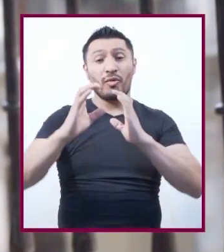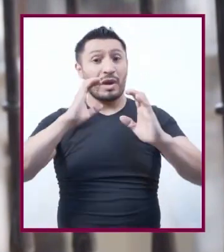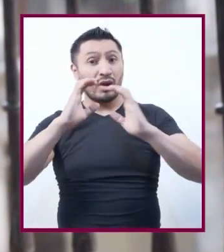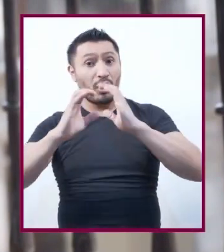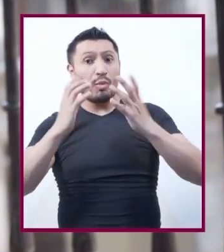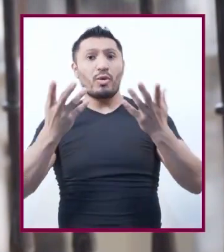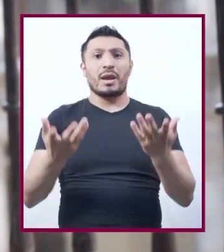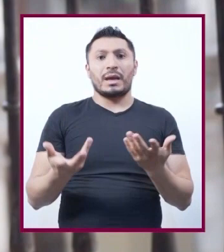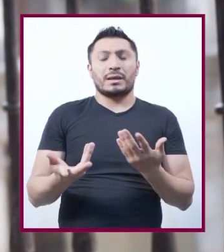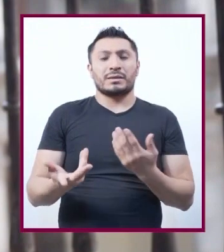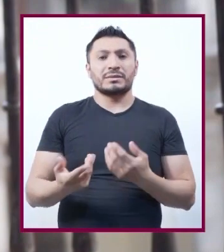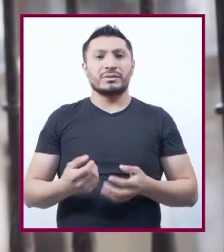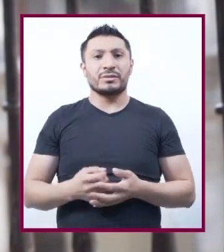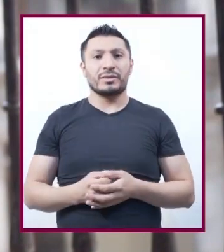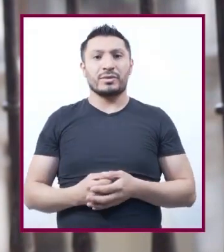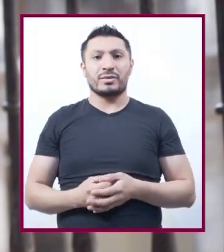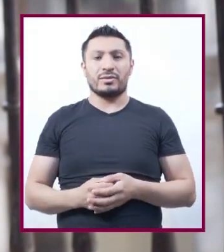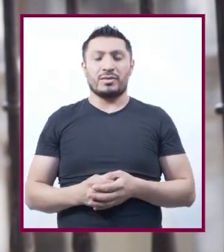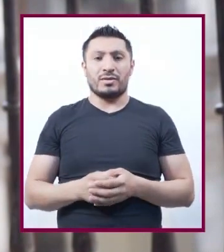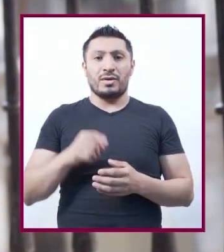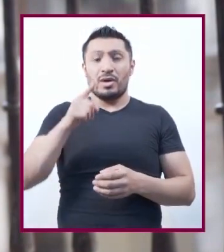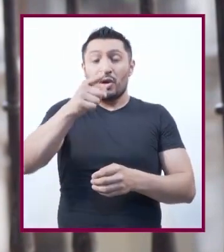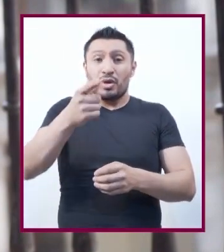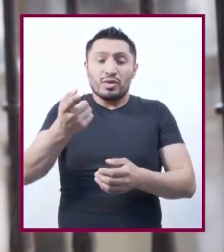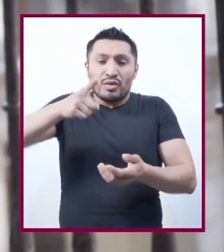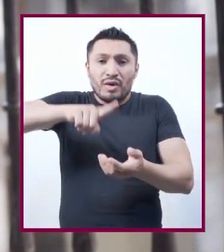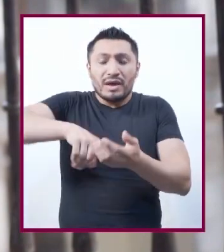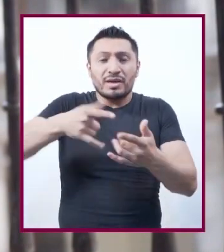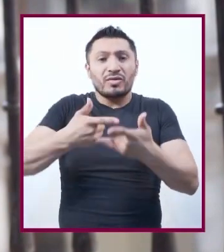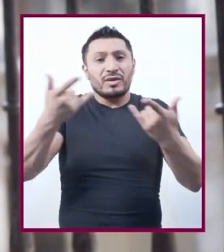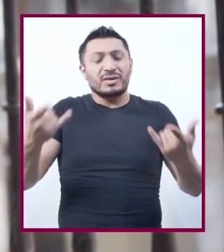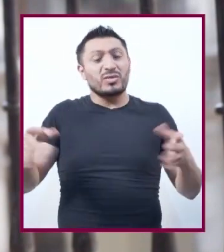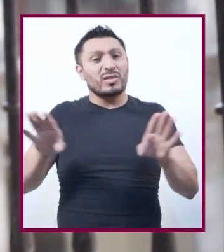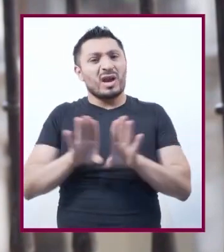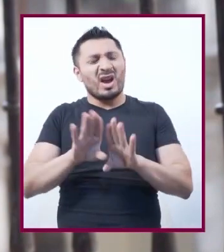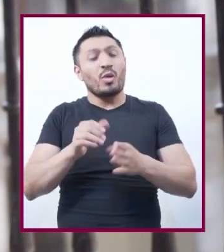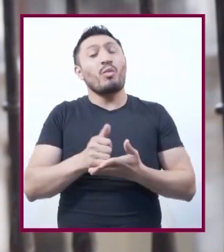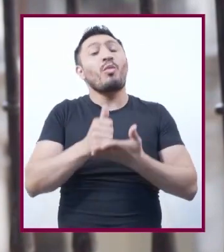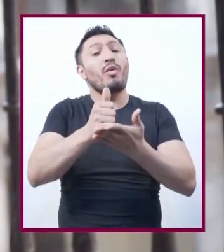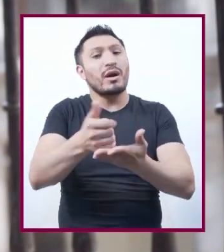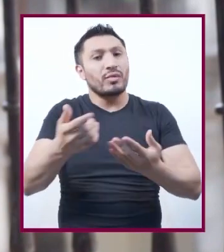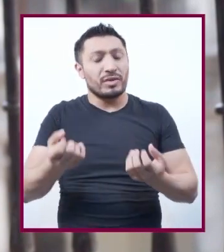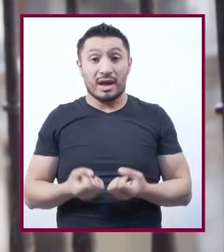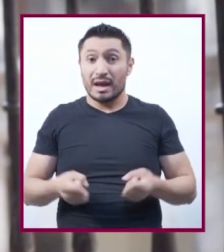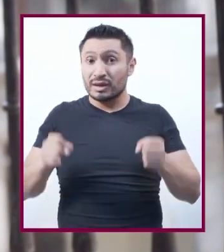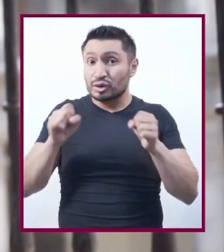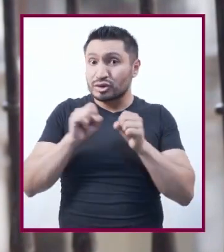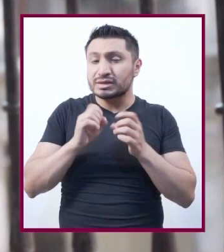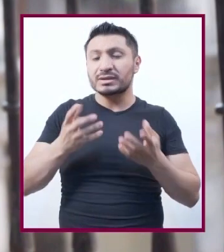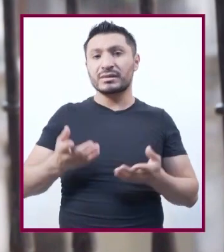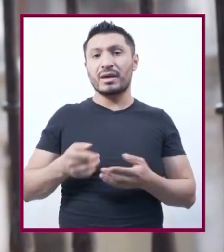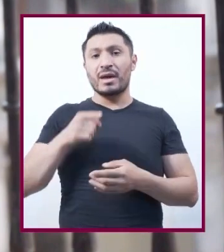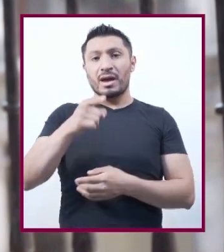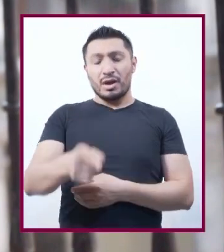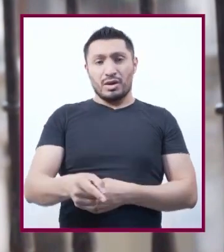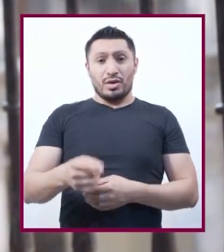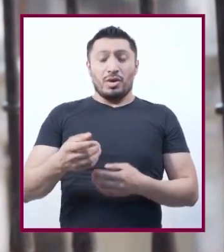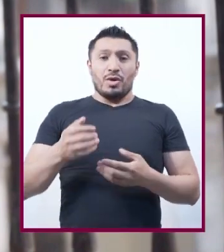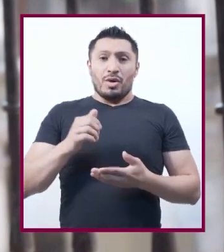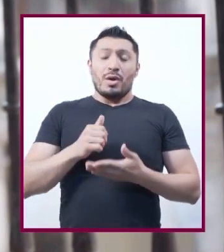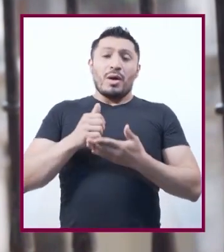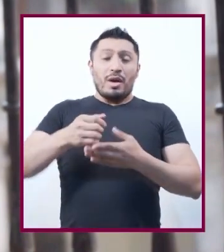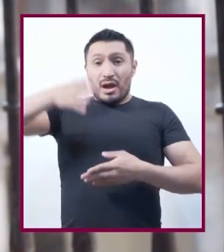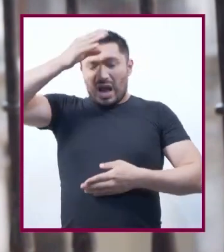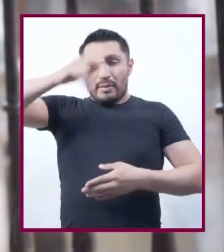metodología, de comunicación, de establecer su ubicación en la historia y tener capacidad